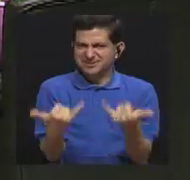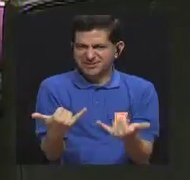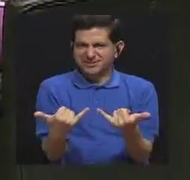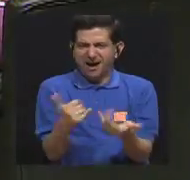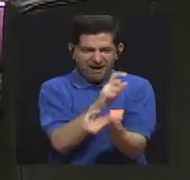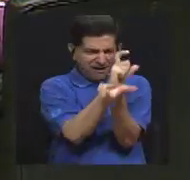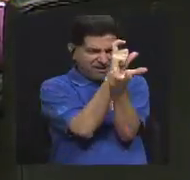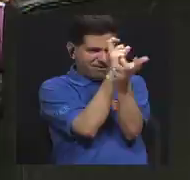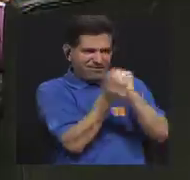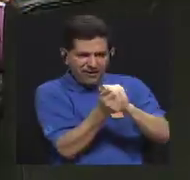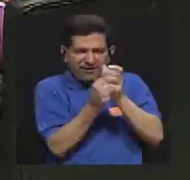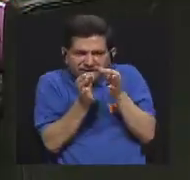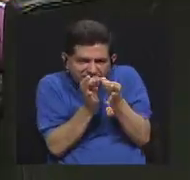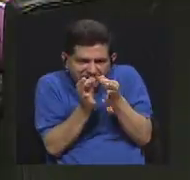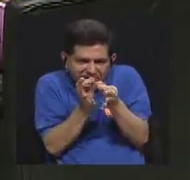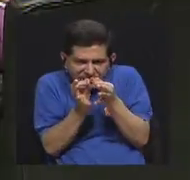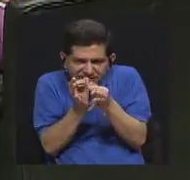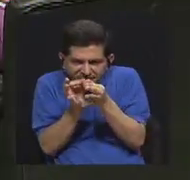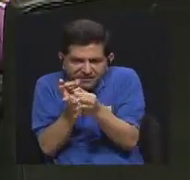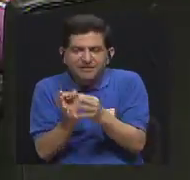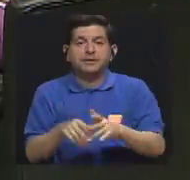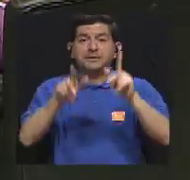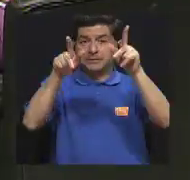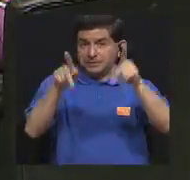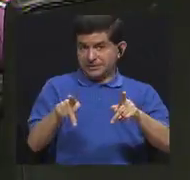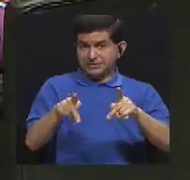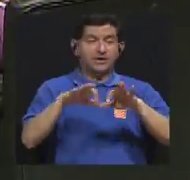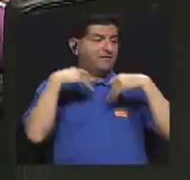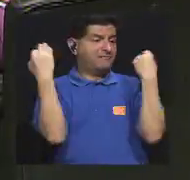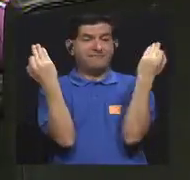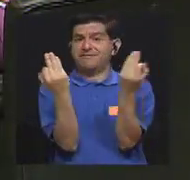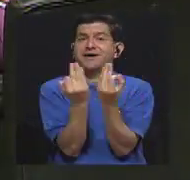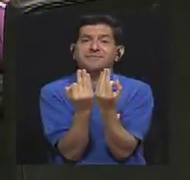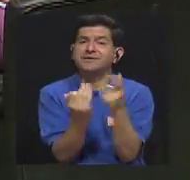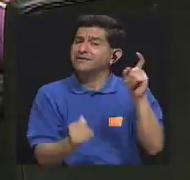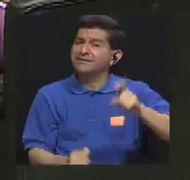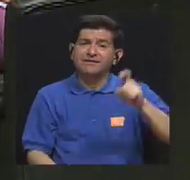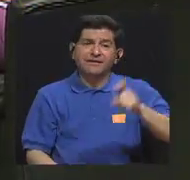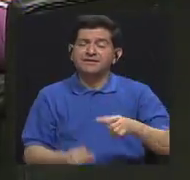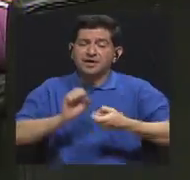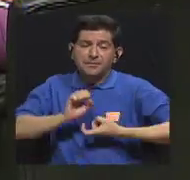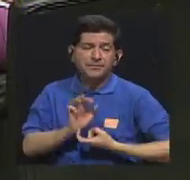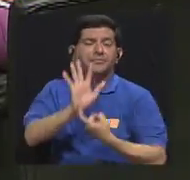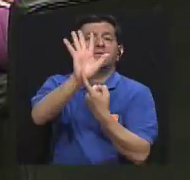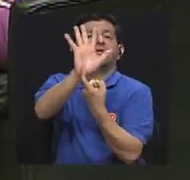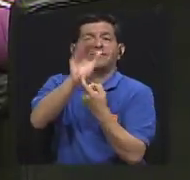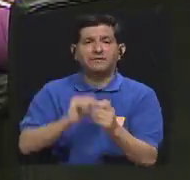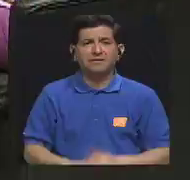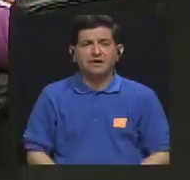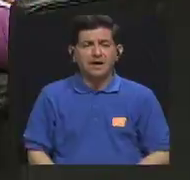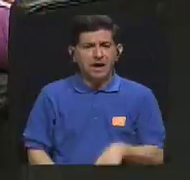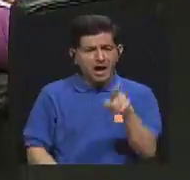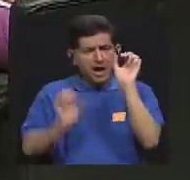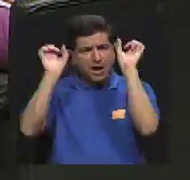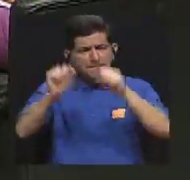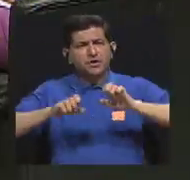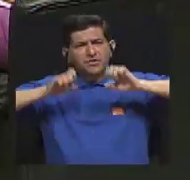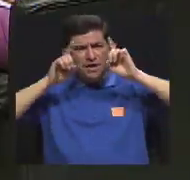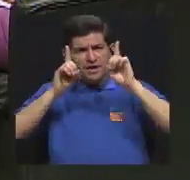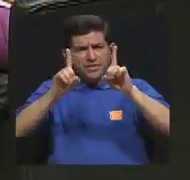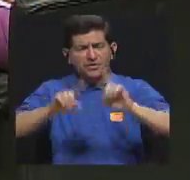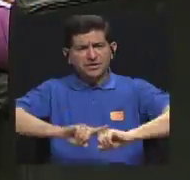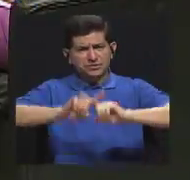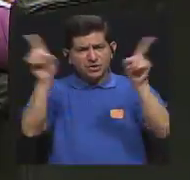empieza el cambio en las células, la persona, la familia tiene que ir proyectándose a generarle una